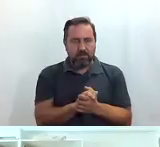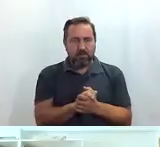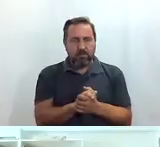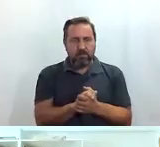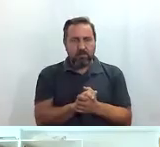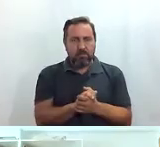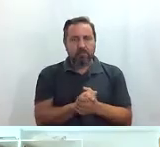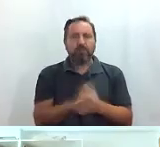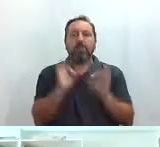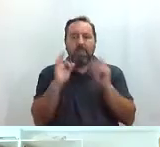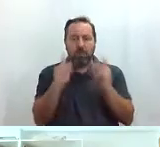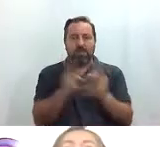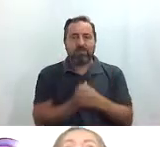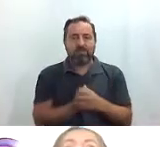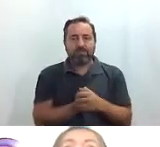ok